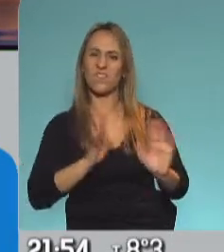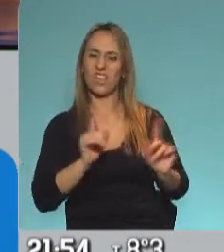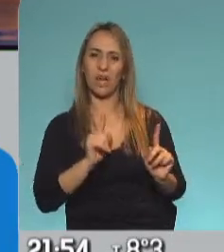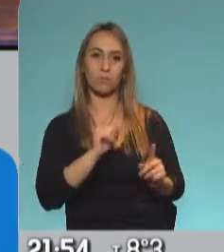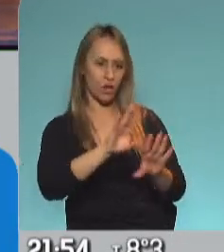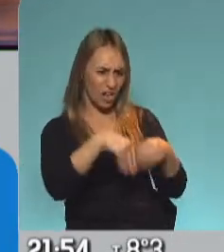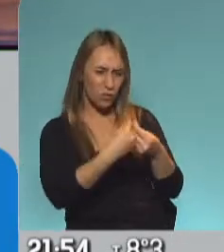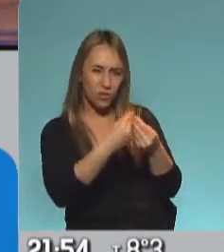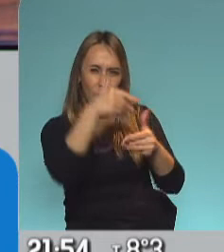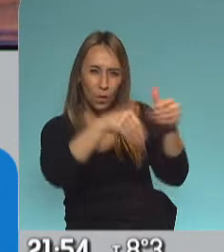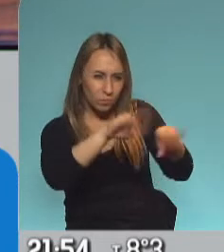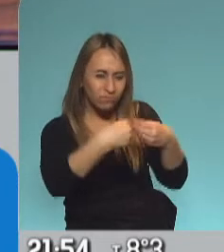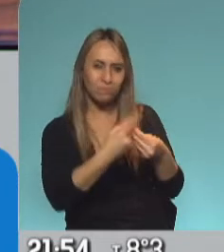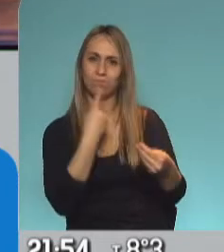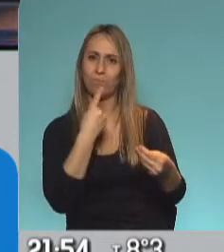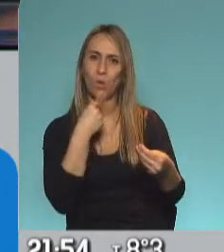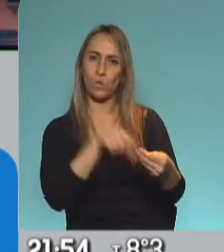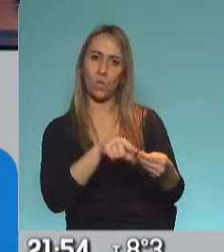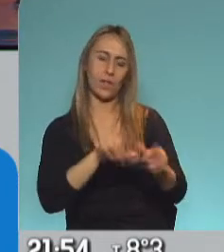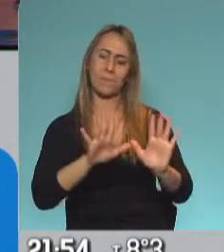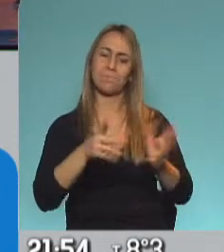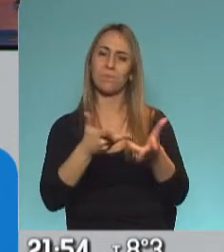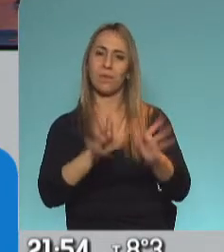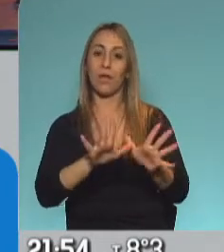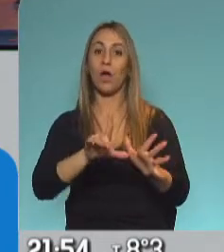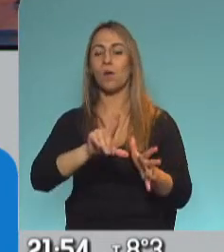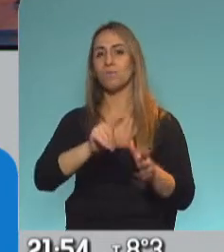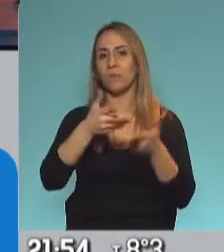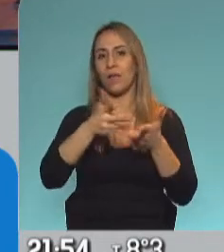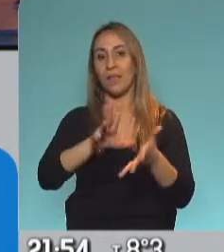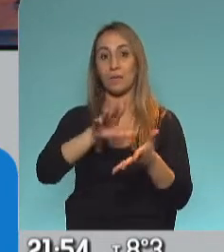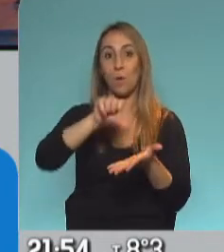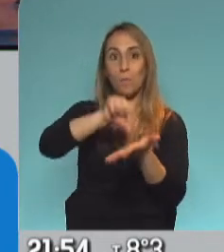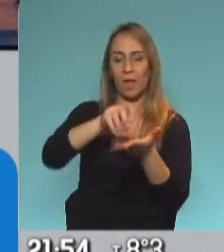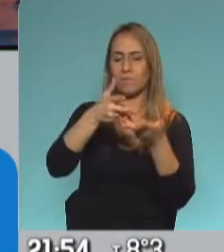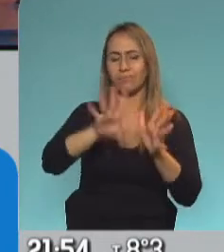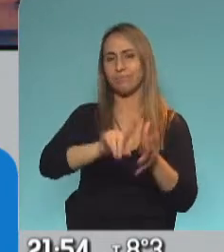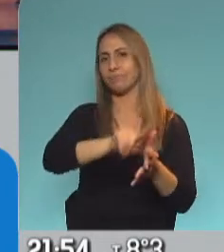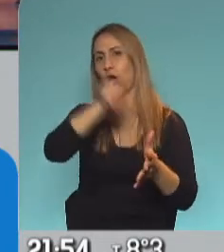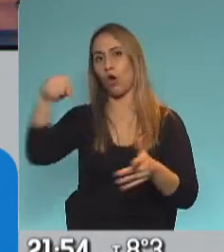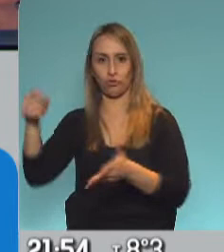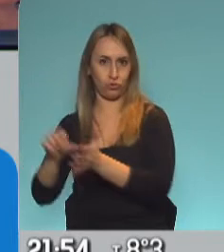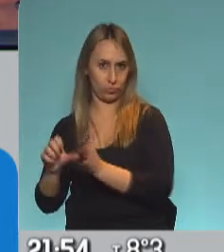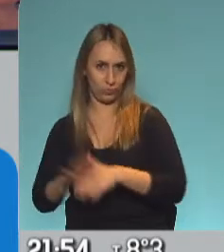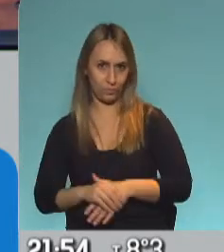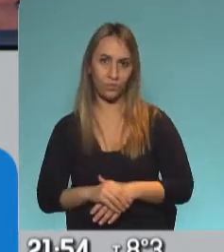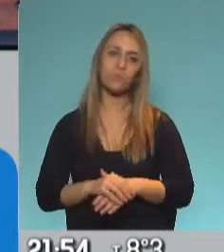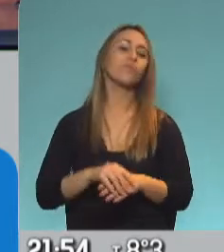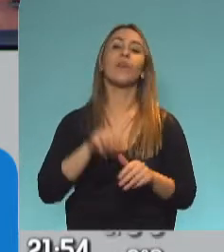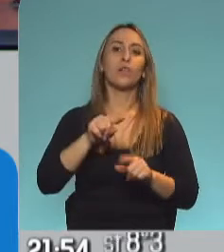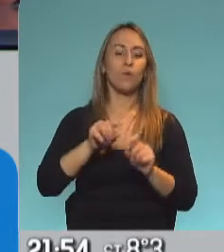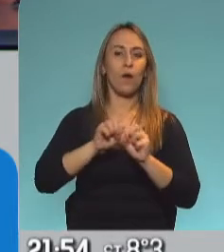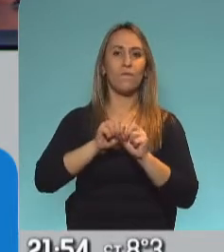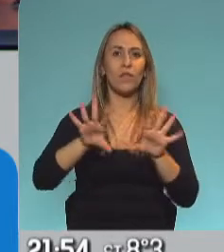denuncia eso y además se va al exilio. Esto generó una fuerte repercusión en el plano internacional porque, como decía,